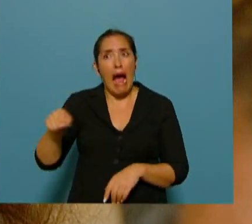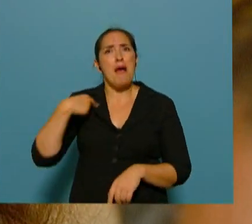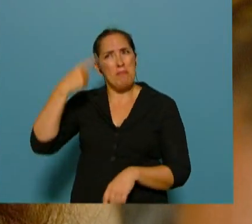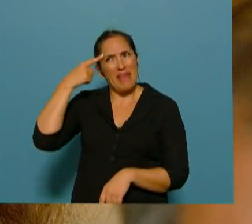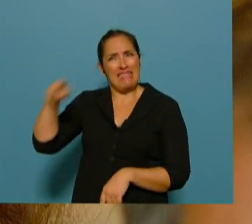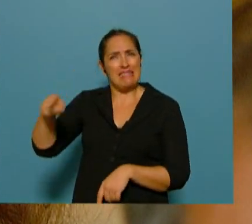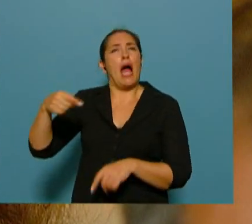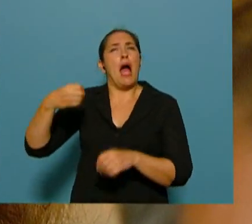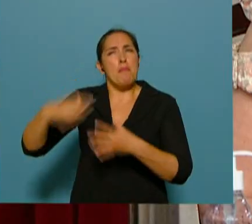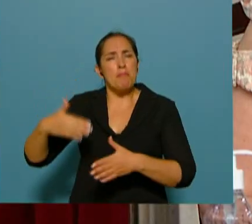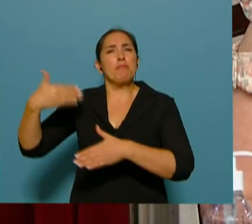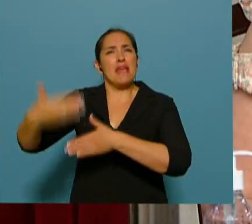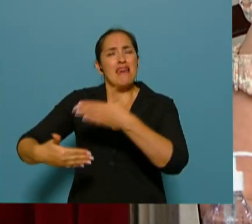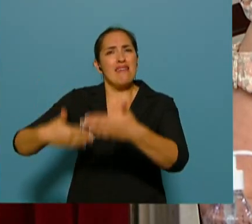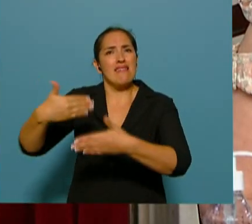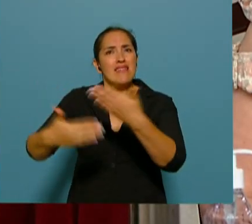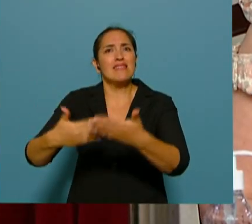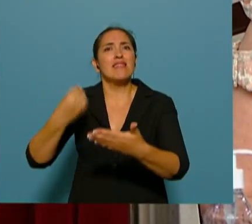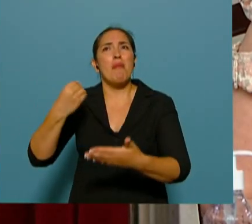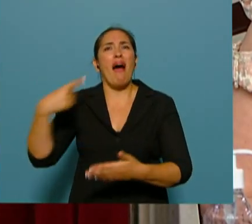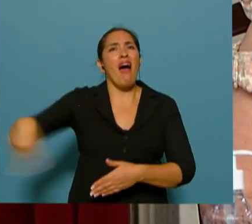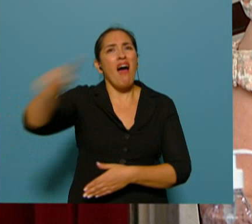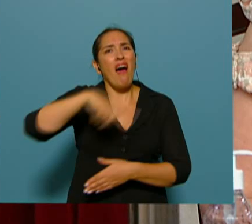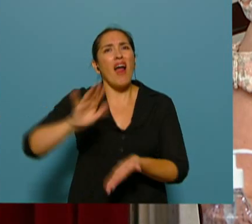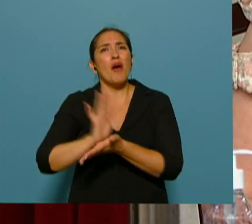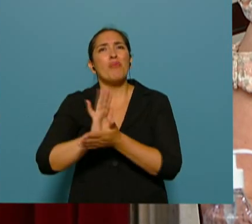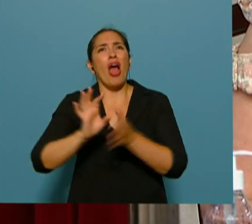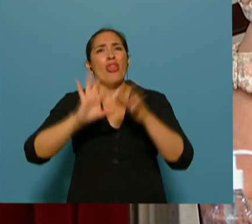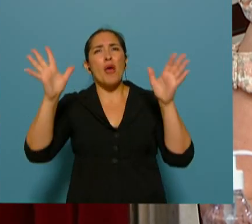un derrotero que echara luz en los sótanos de la democracia,